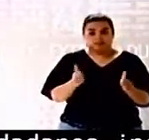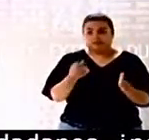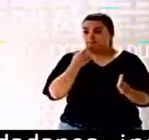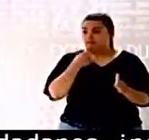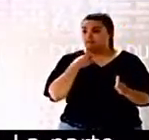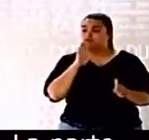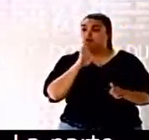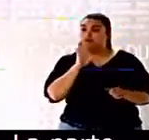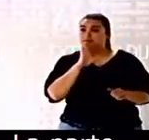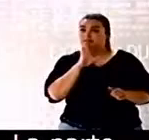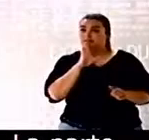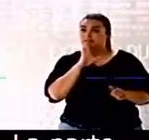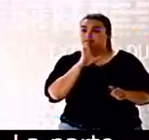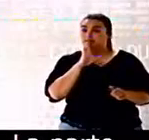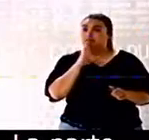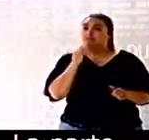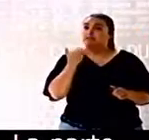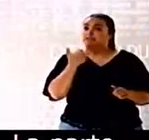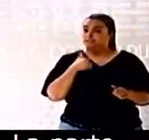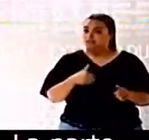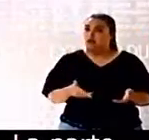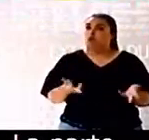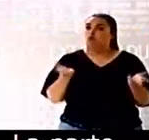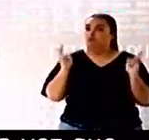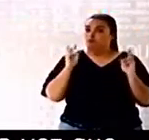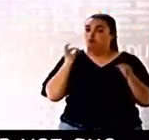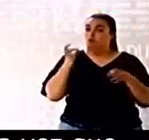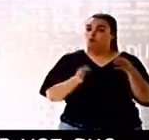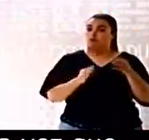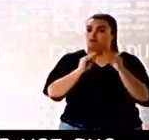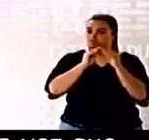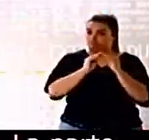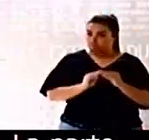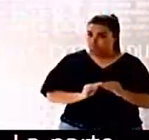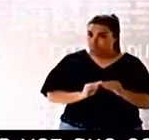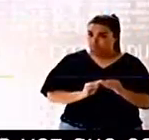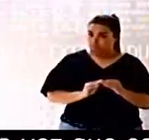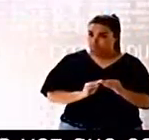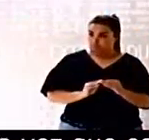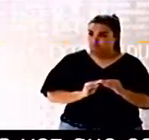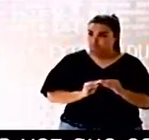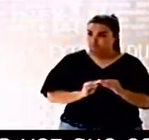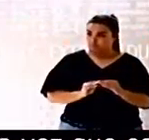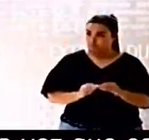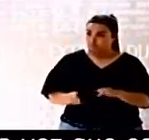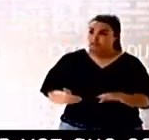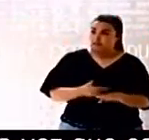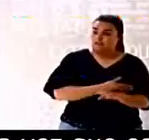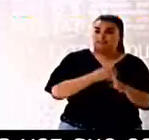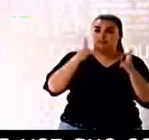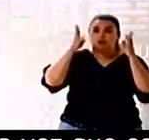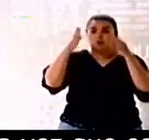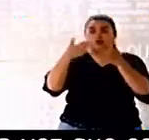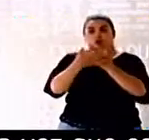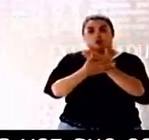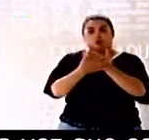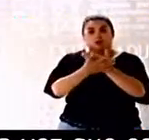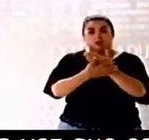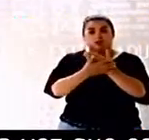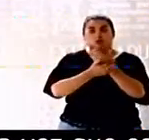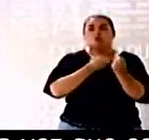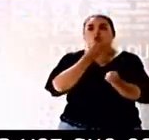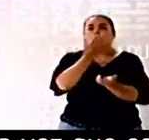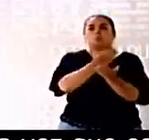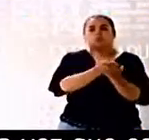decía, una vez que esté la autorización judicial. Antes, el Consejo de Gobierno traía esa